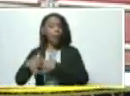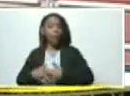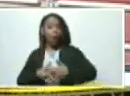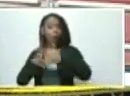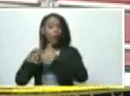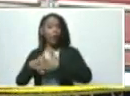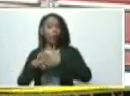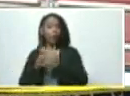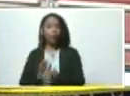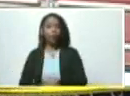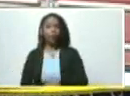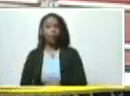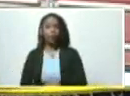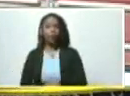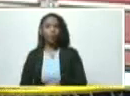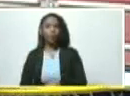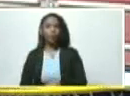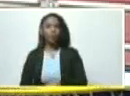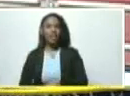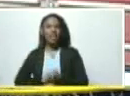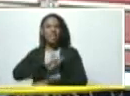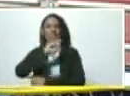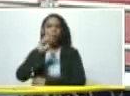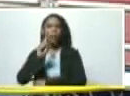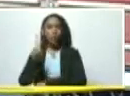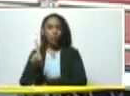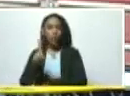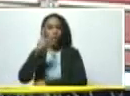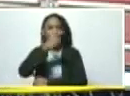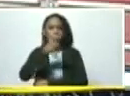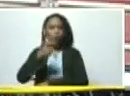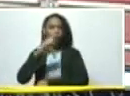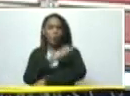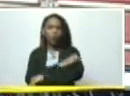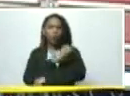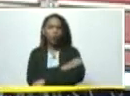norteamericano y se preguntan los oligarcas,